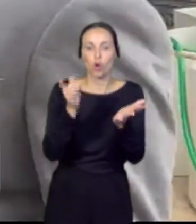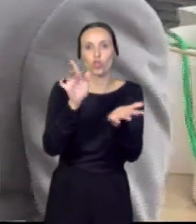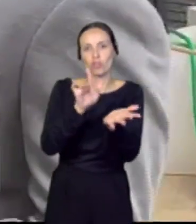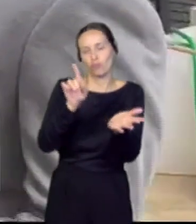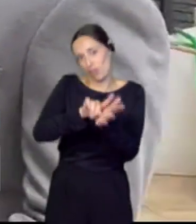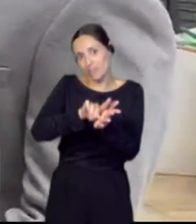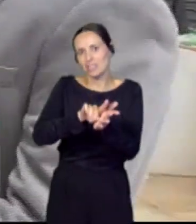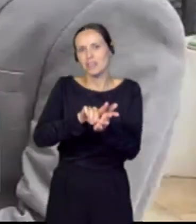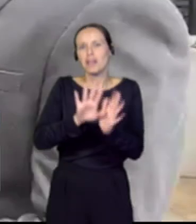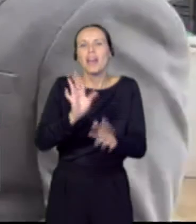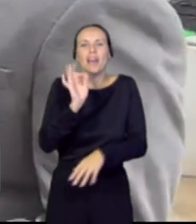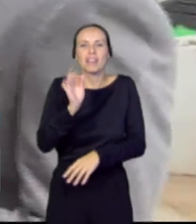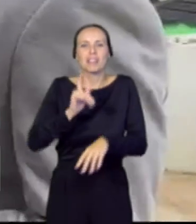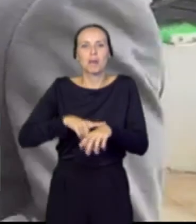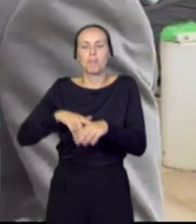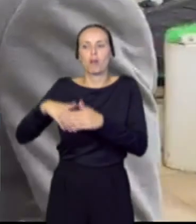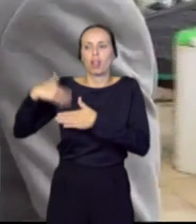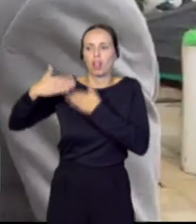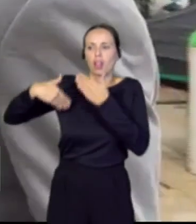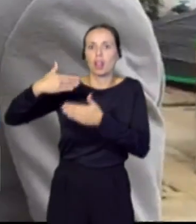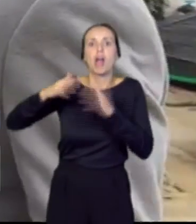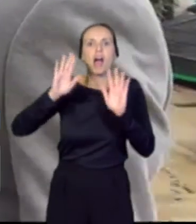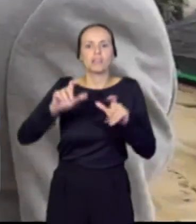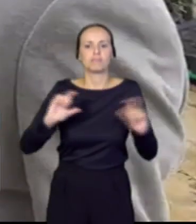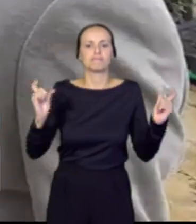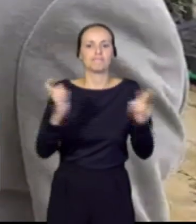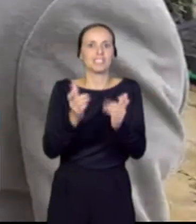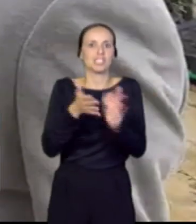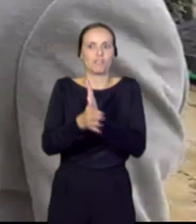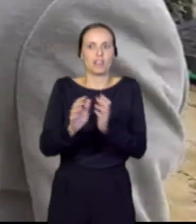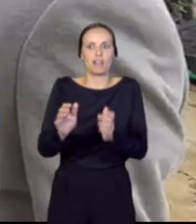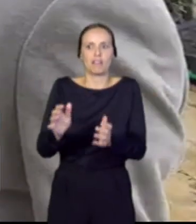cierto es que con estos encuentros al final ganamos todo, lo decía usted hace unos minutos.